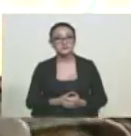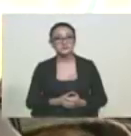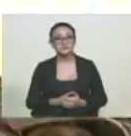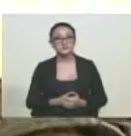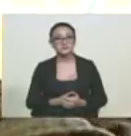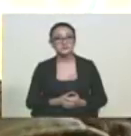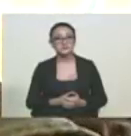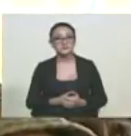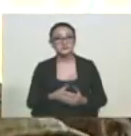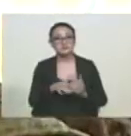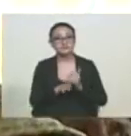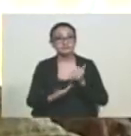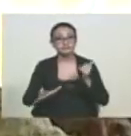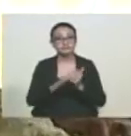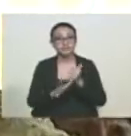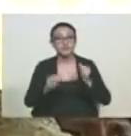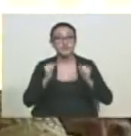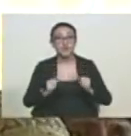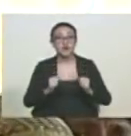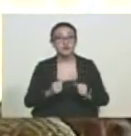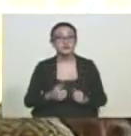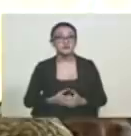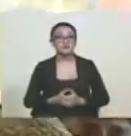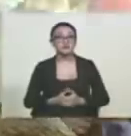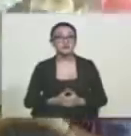Cagones, diarrea.